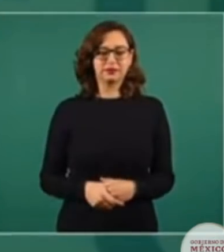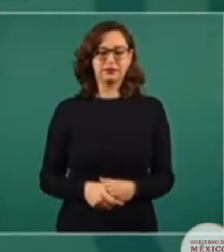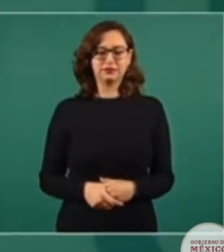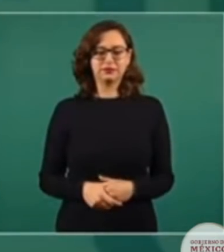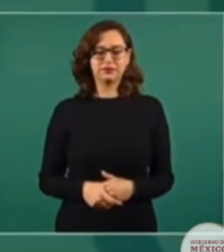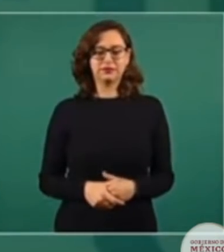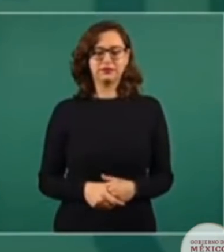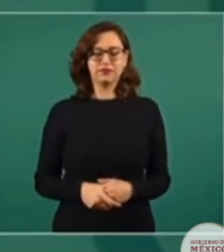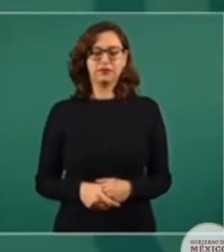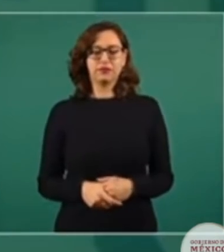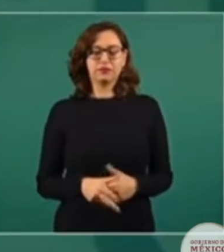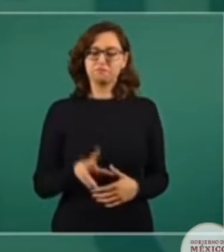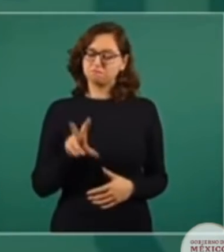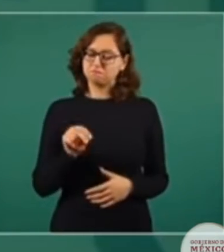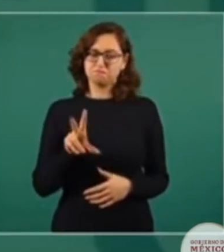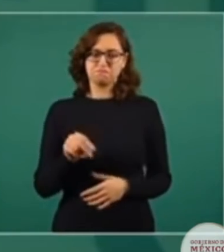No,